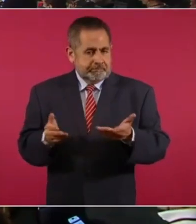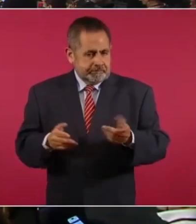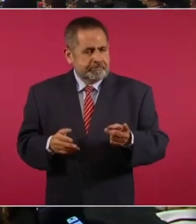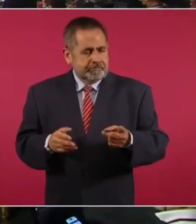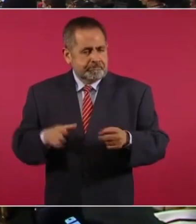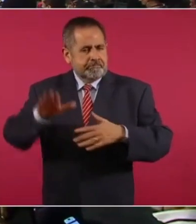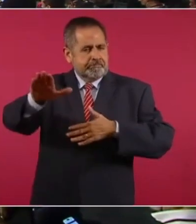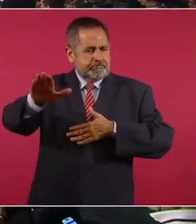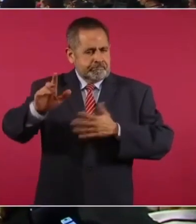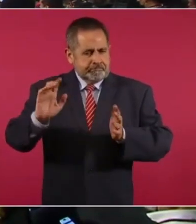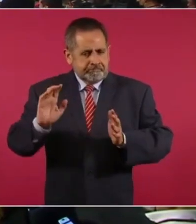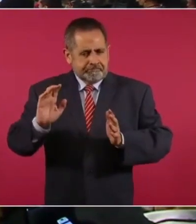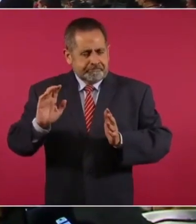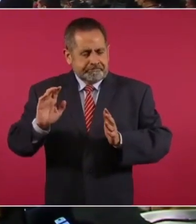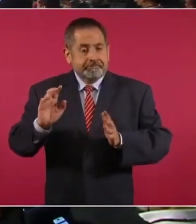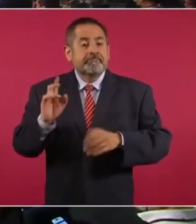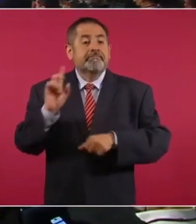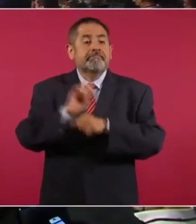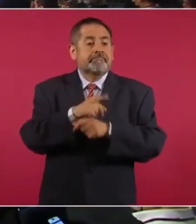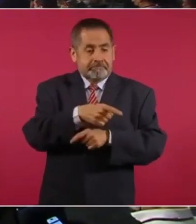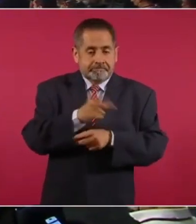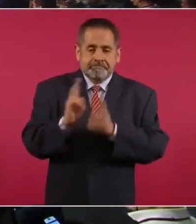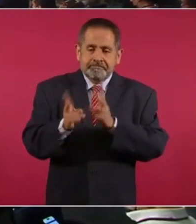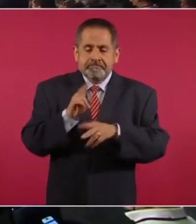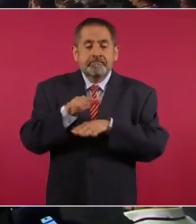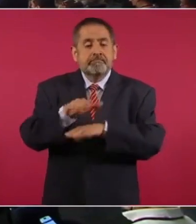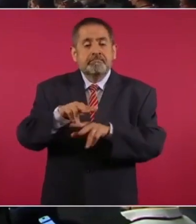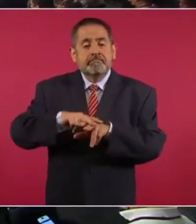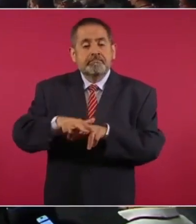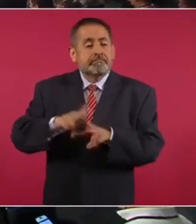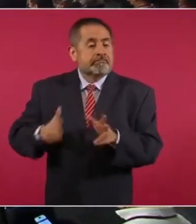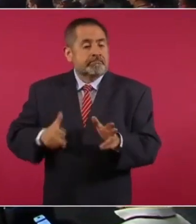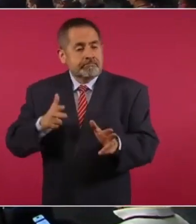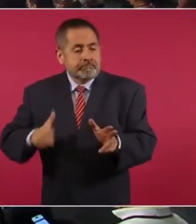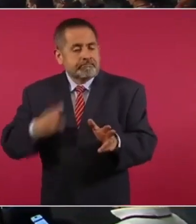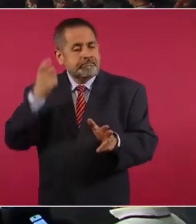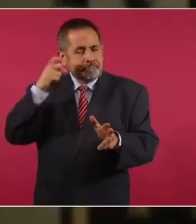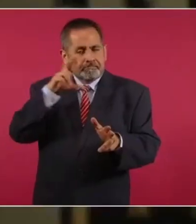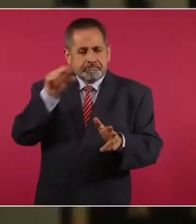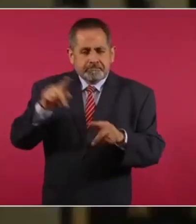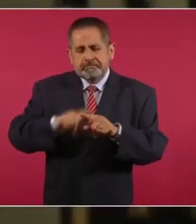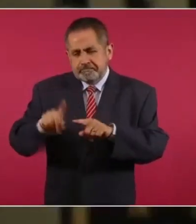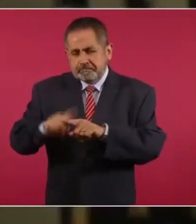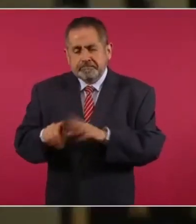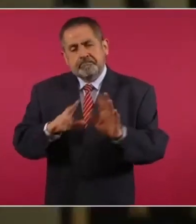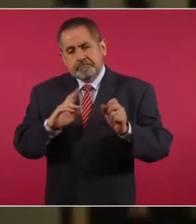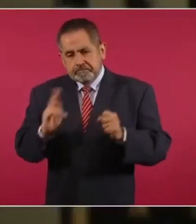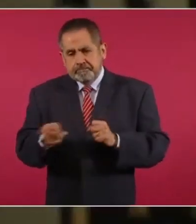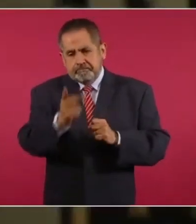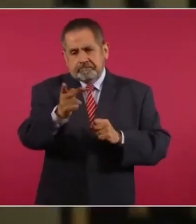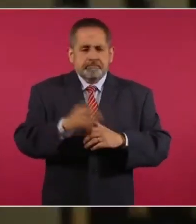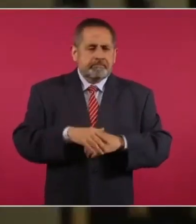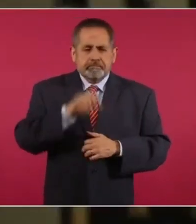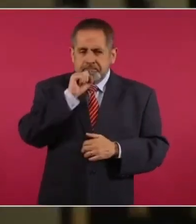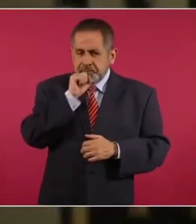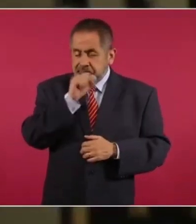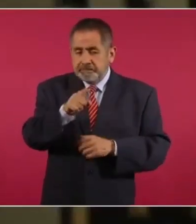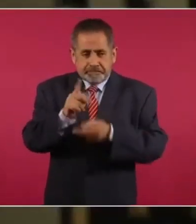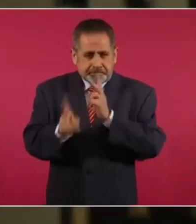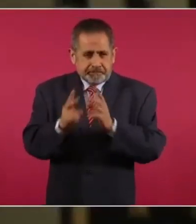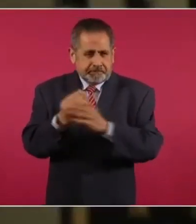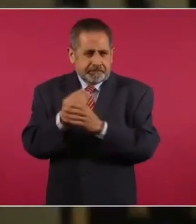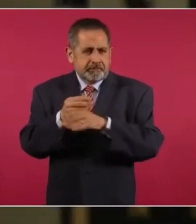se sabe, se tocaron temas del Tren Maya y proyectos que se tienen para el estado de Quintana Roo. La pregunta es si también se tocaron